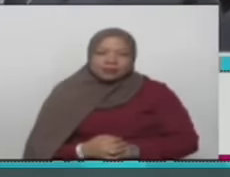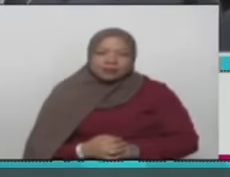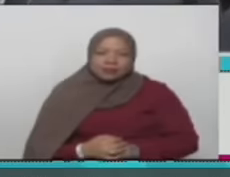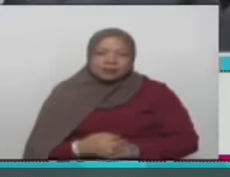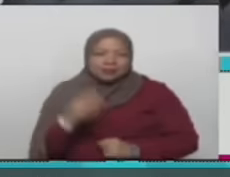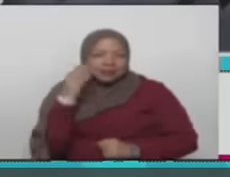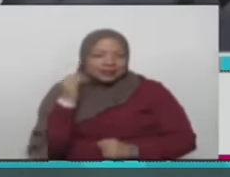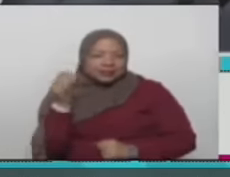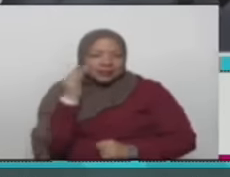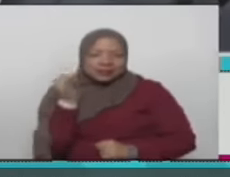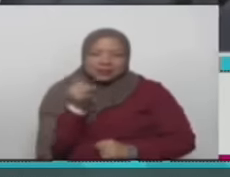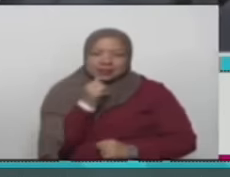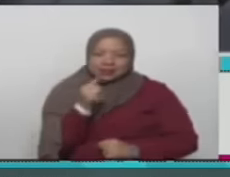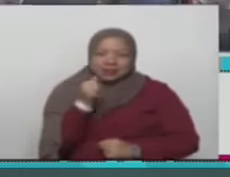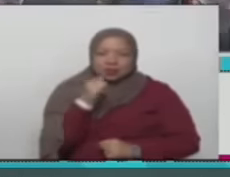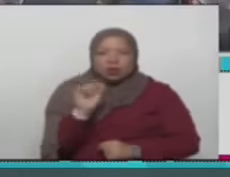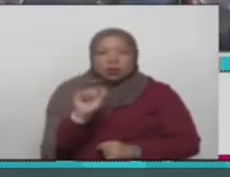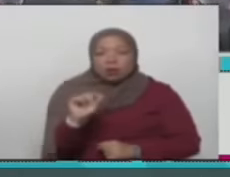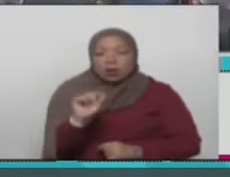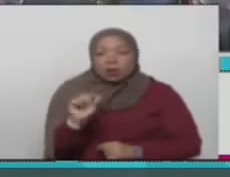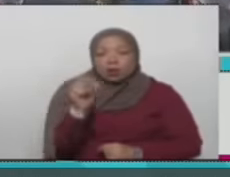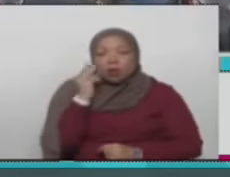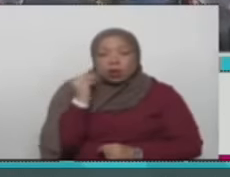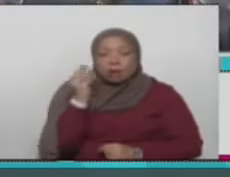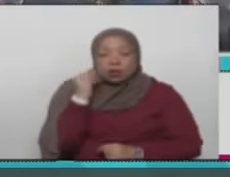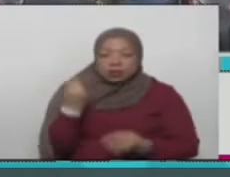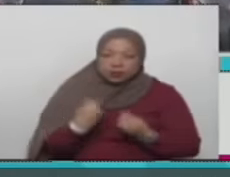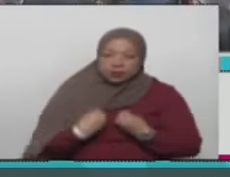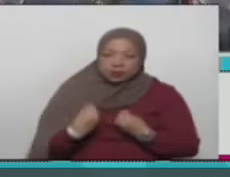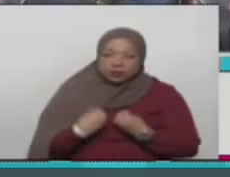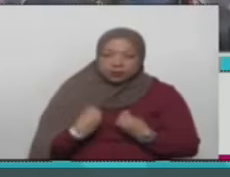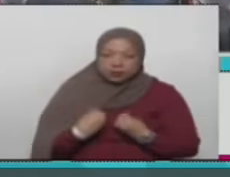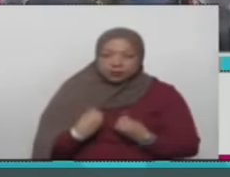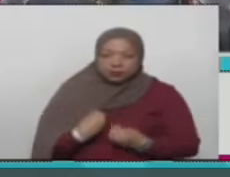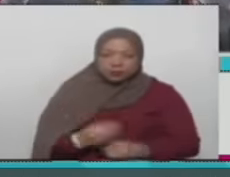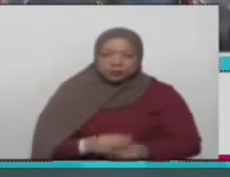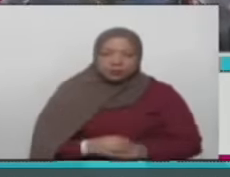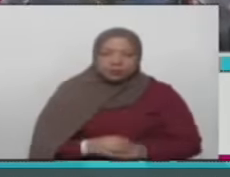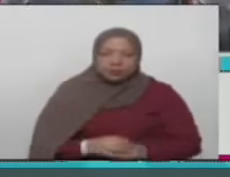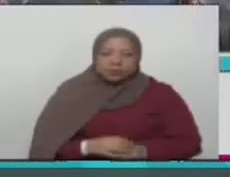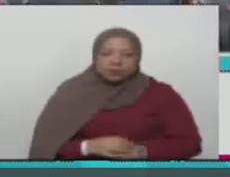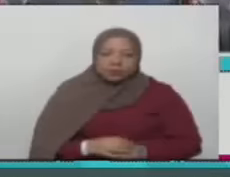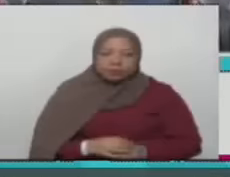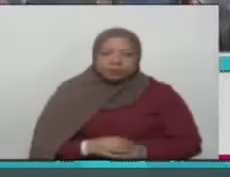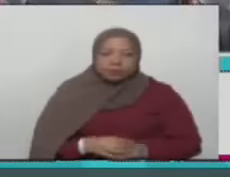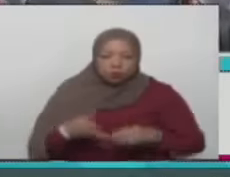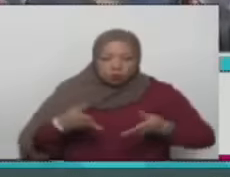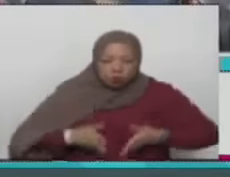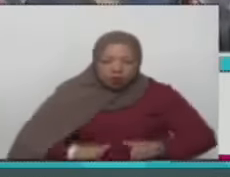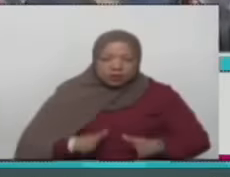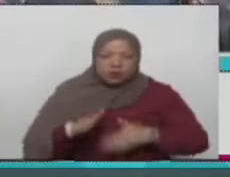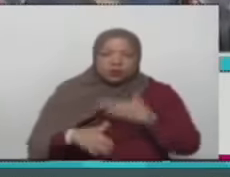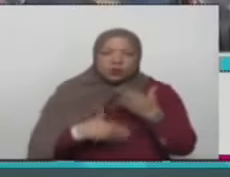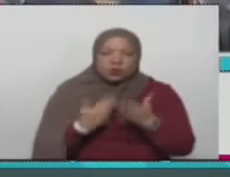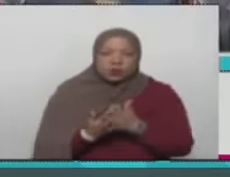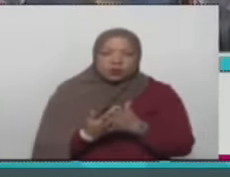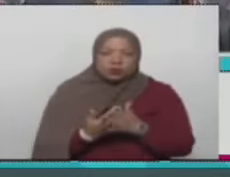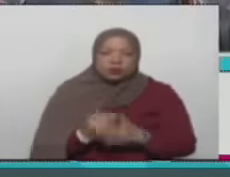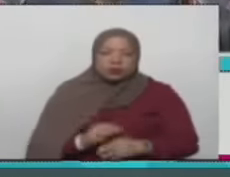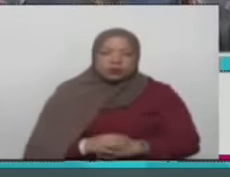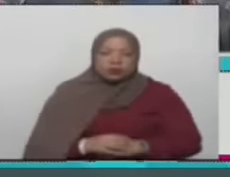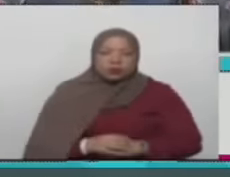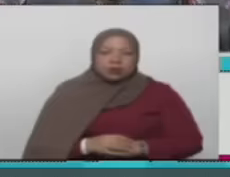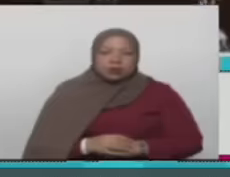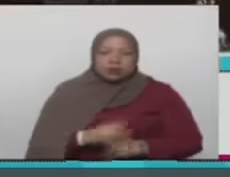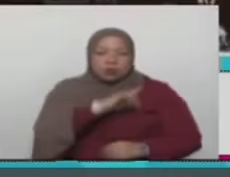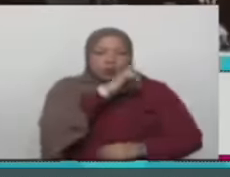que nos marcó. Nos marcó para el resto de la vida, sin lugar a dudas. Porque fue el nacimiento y fue tan